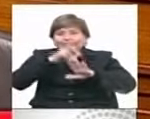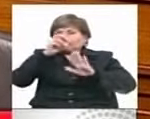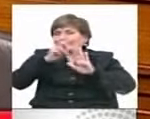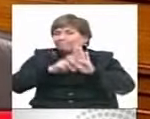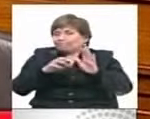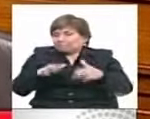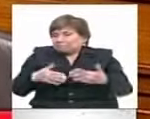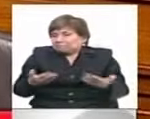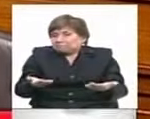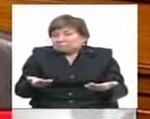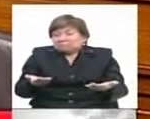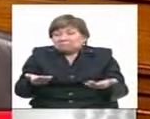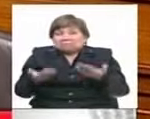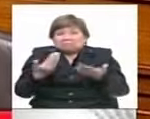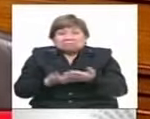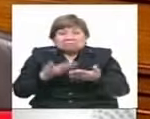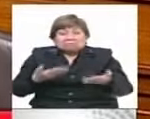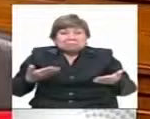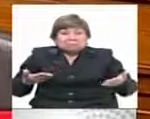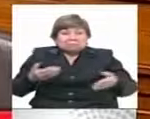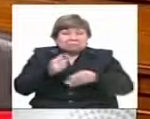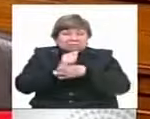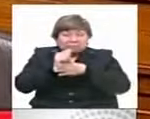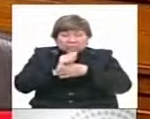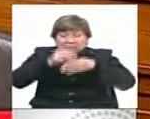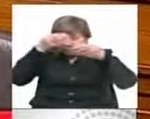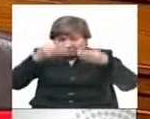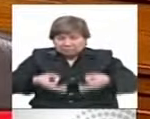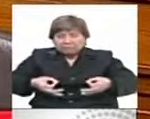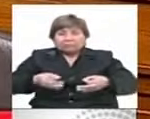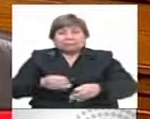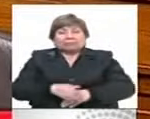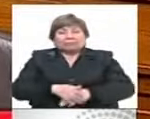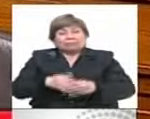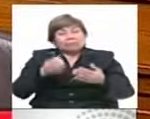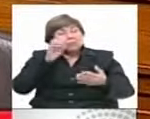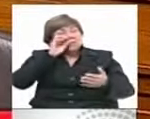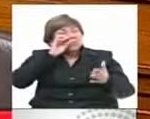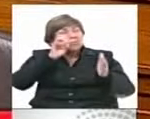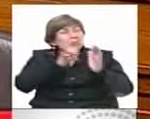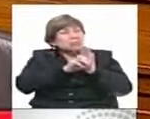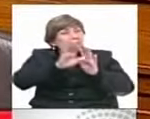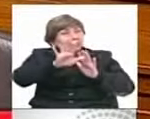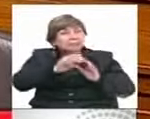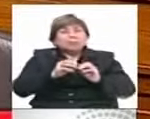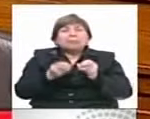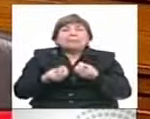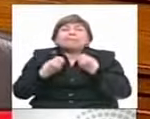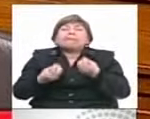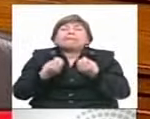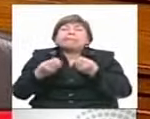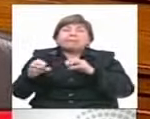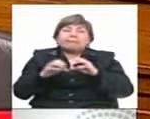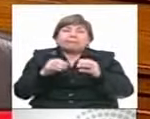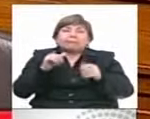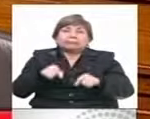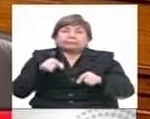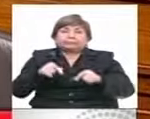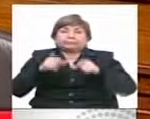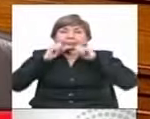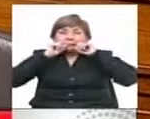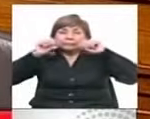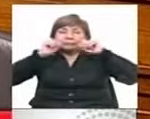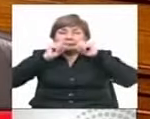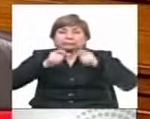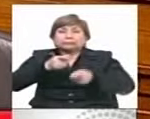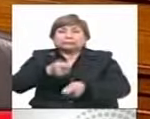pero si no hay cosas prácticas, concretas. Por ejemplo, ¿Cómo vamos a hacer en esta campaña